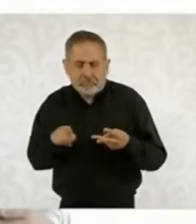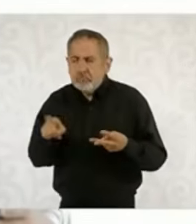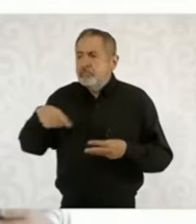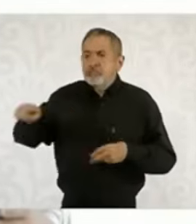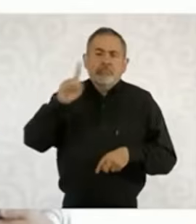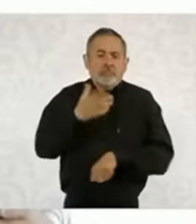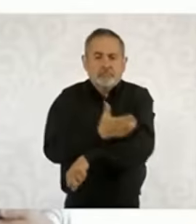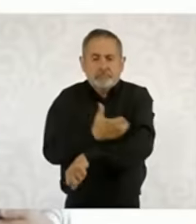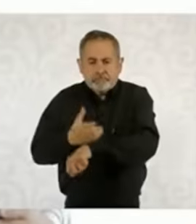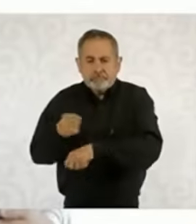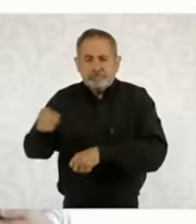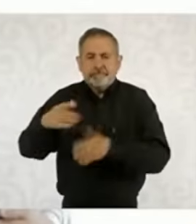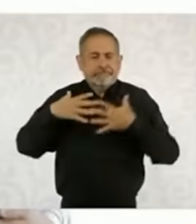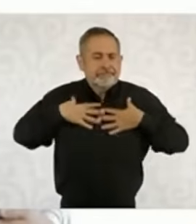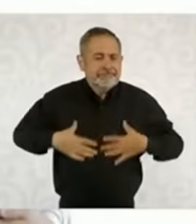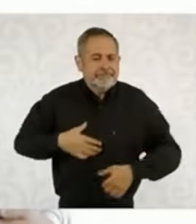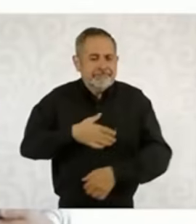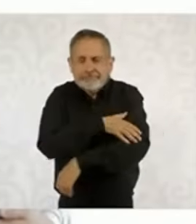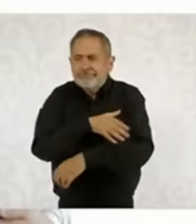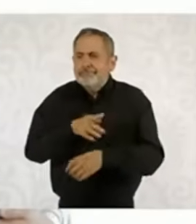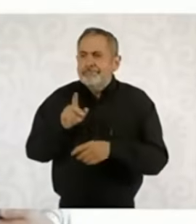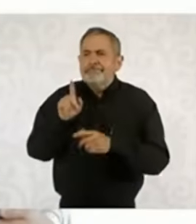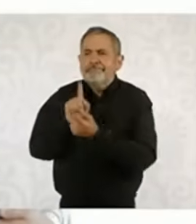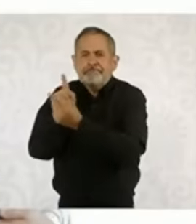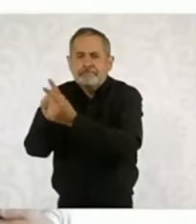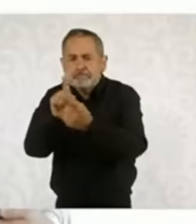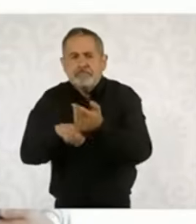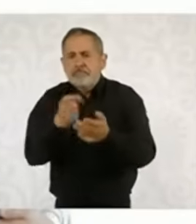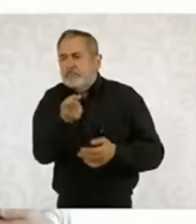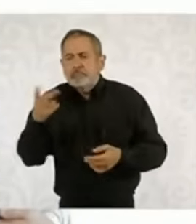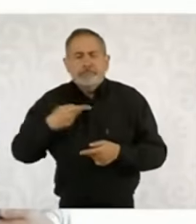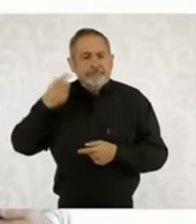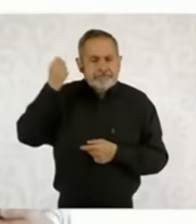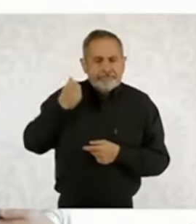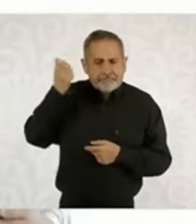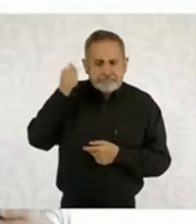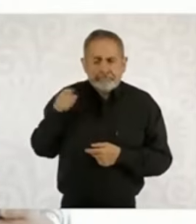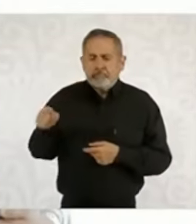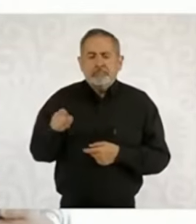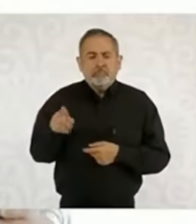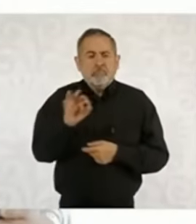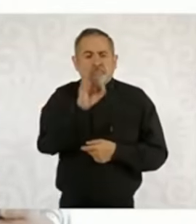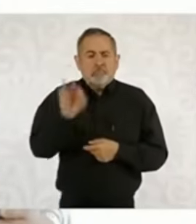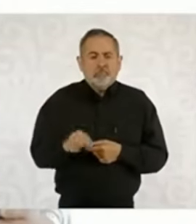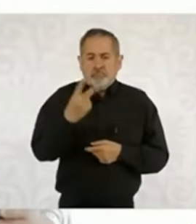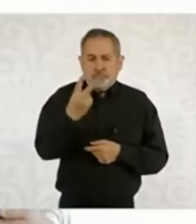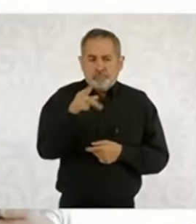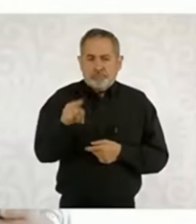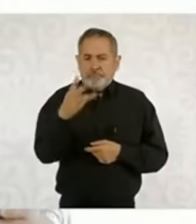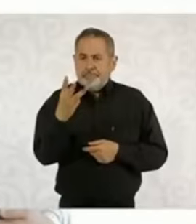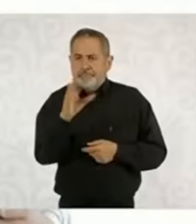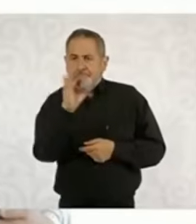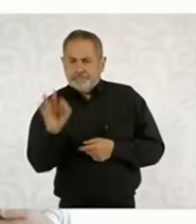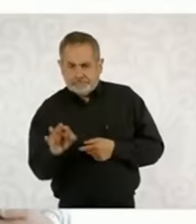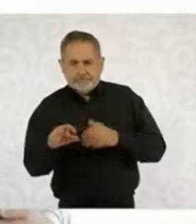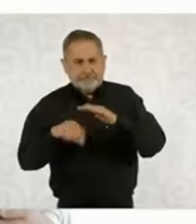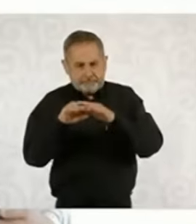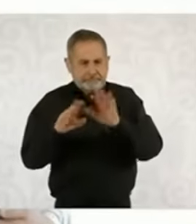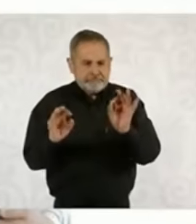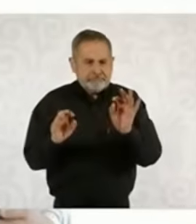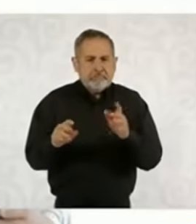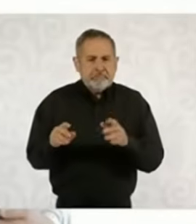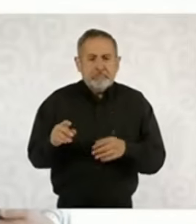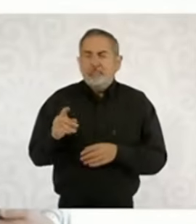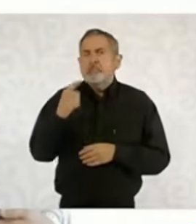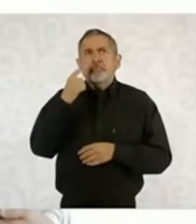nuestras compañeras servidoras públicas y a las pensionadas, tiene una tasa del 2 al 3.5% y